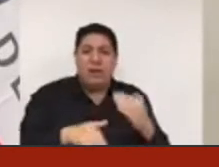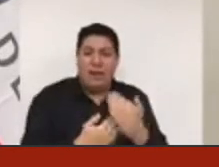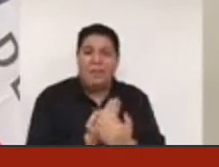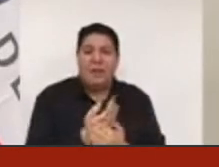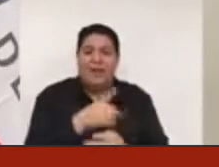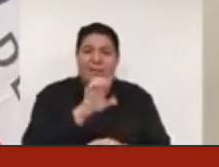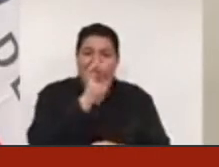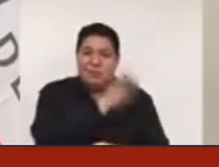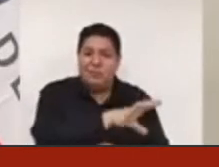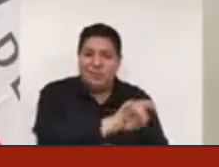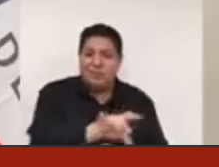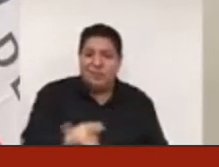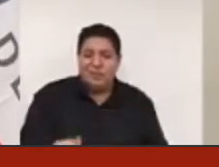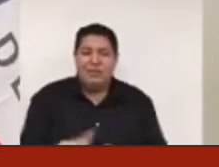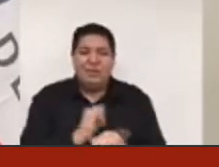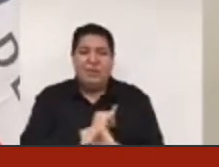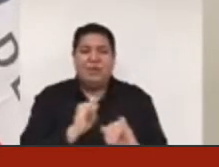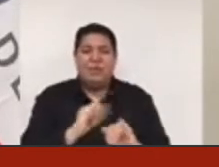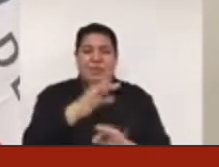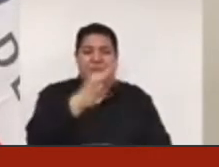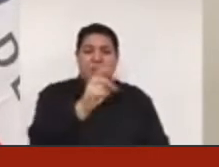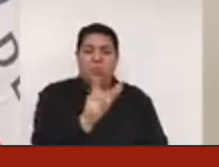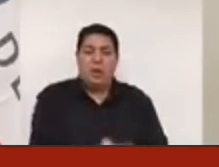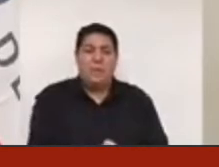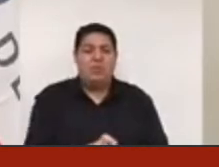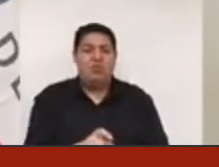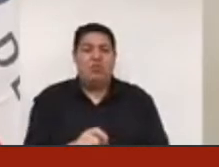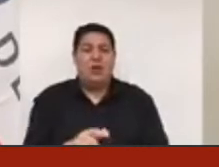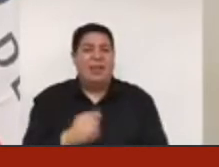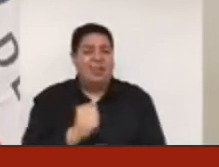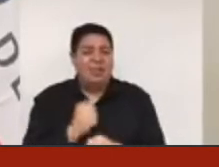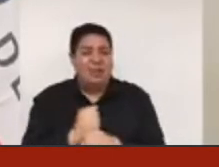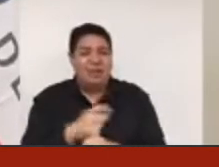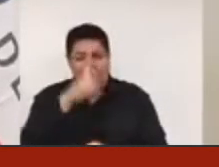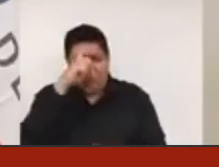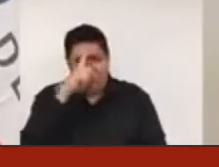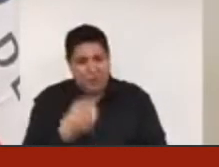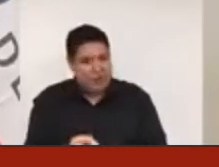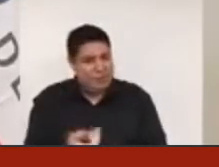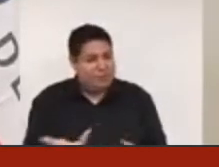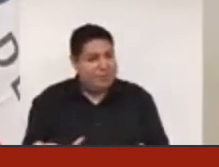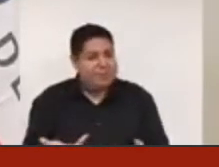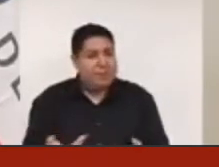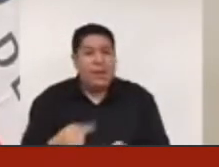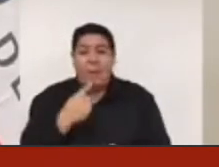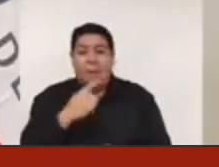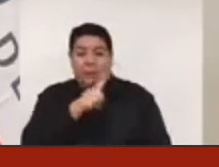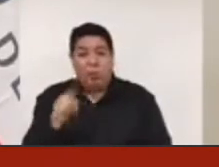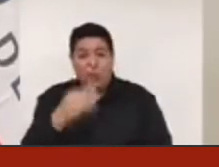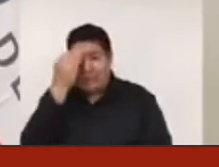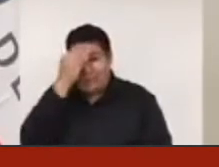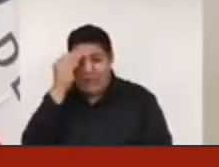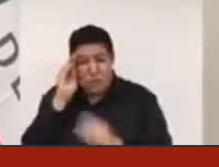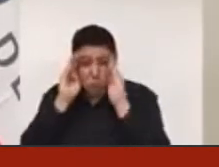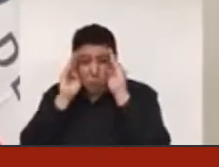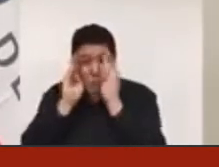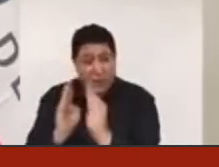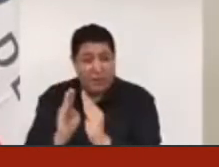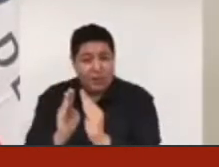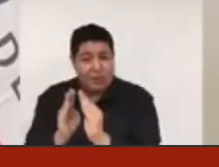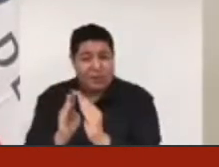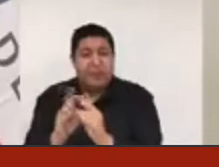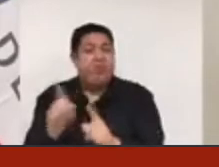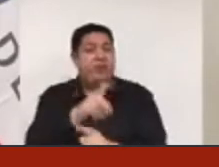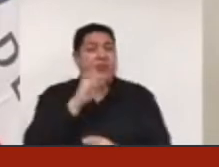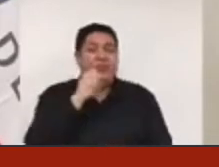está este dato de que habría un funcionario de cauquenes contagiado o se pregunta si le preocupa lo que pasa es que esa no es